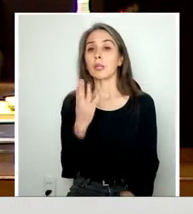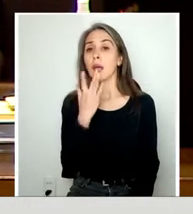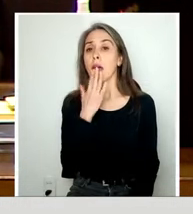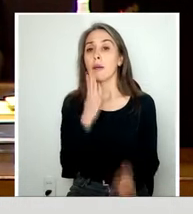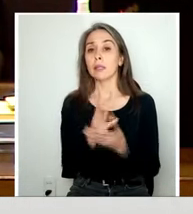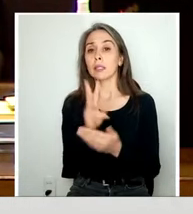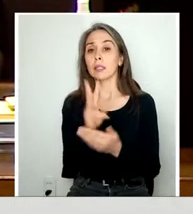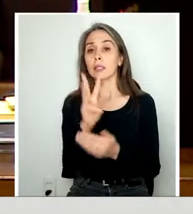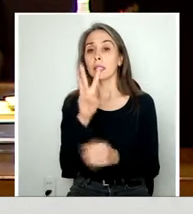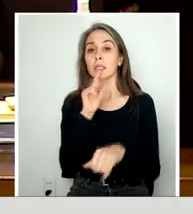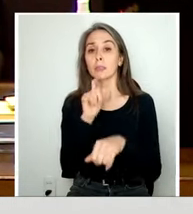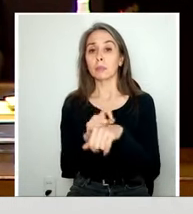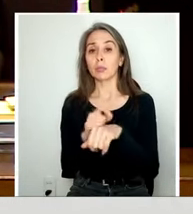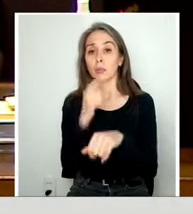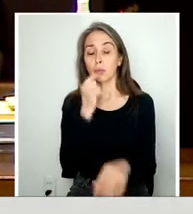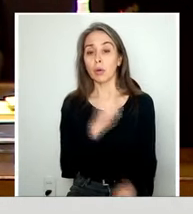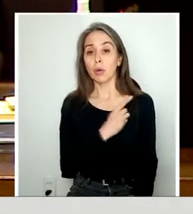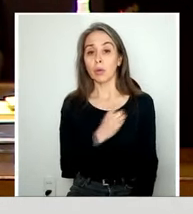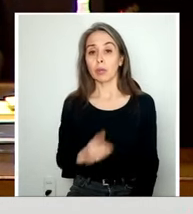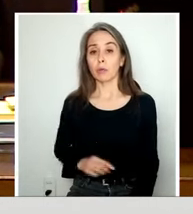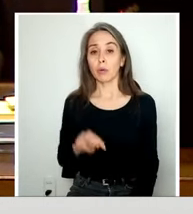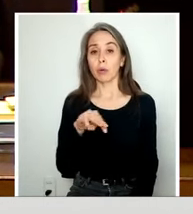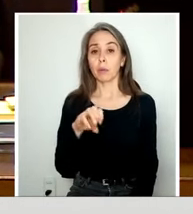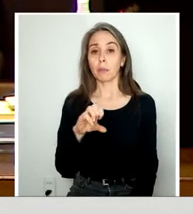minutos el diputado Miguel mellado